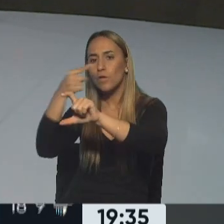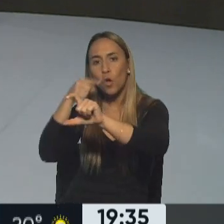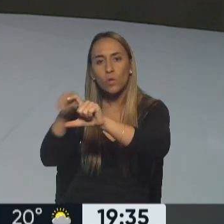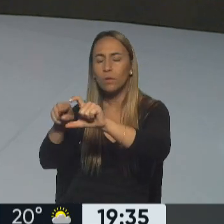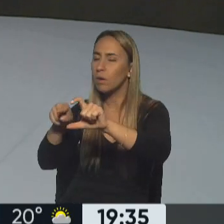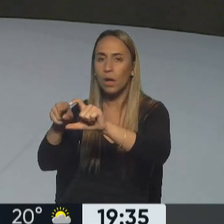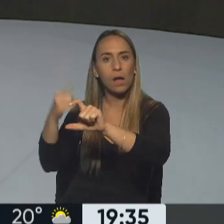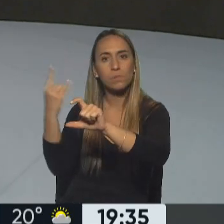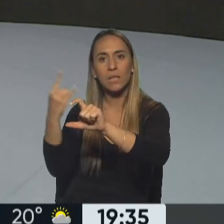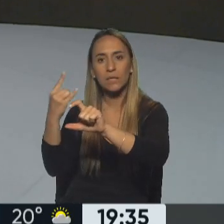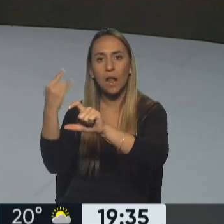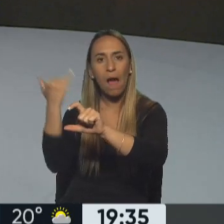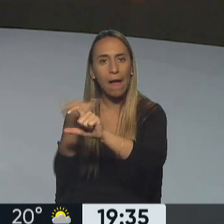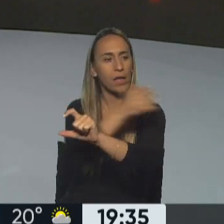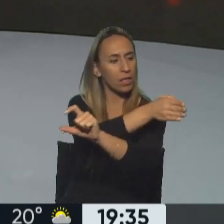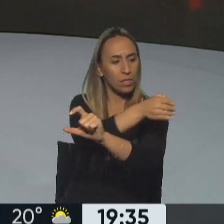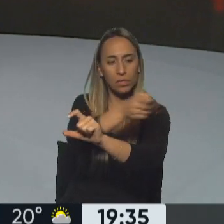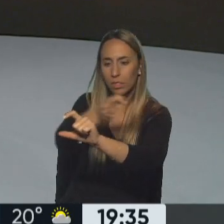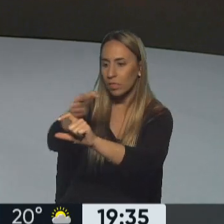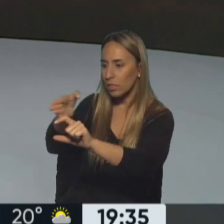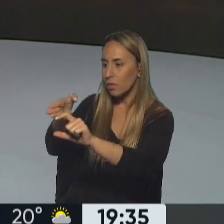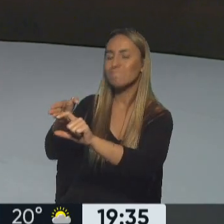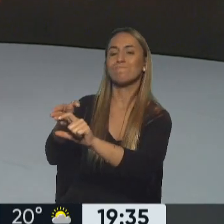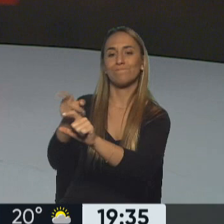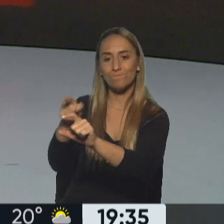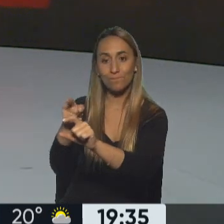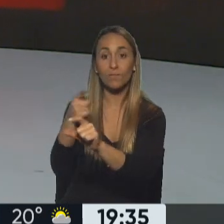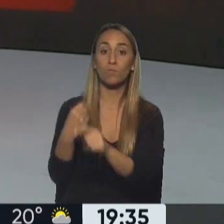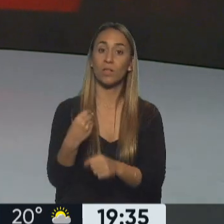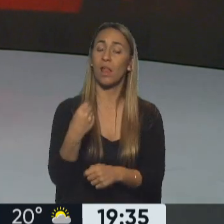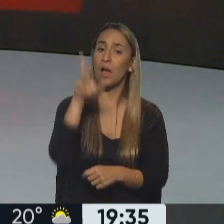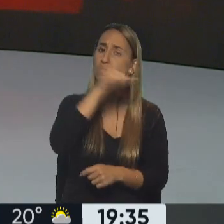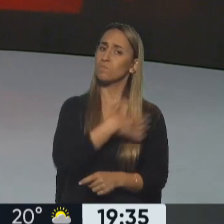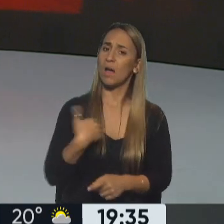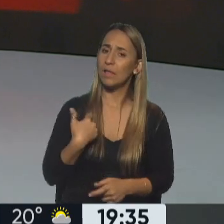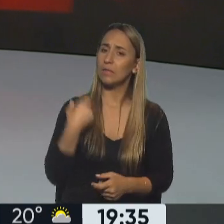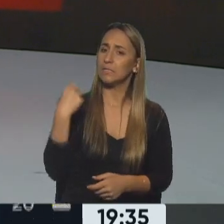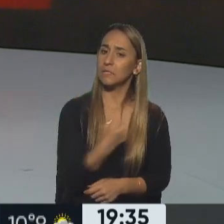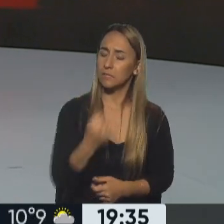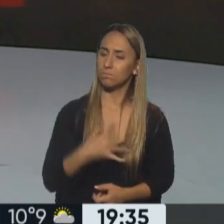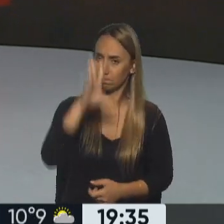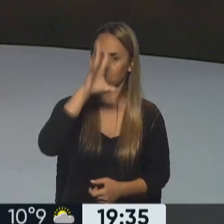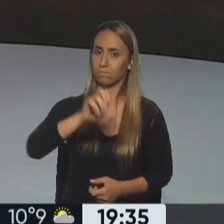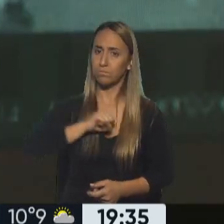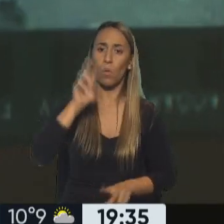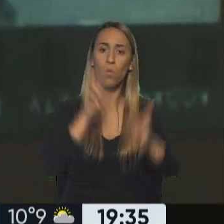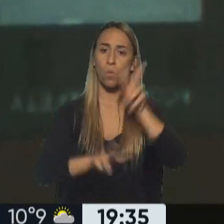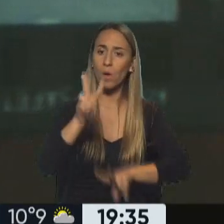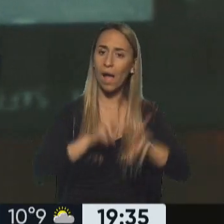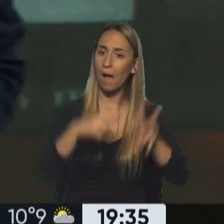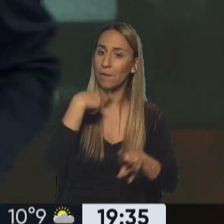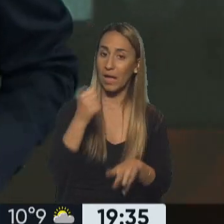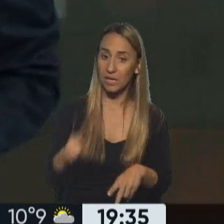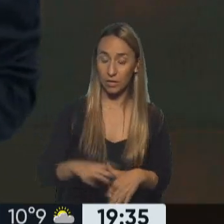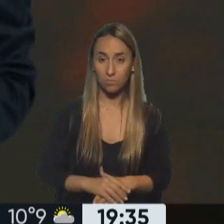y el coraje de cada madre que buscaba a sus desaparecidos Bravo